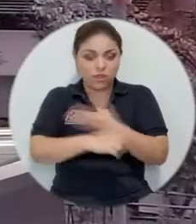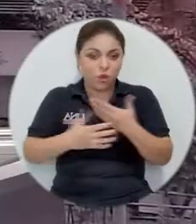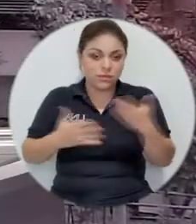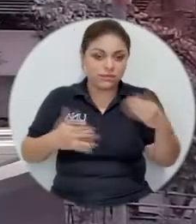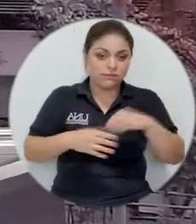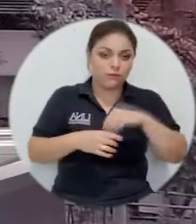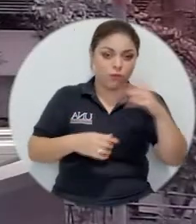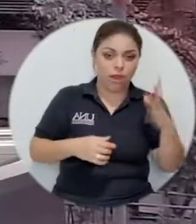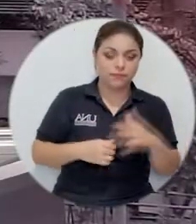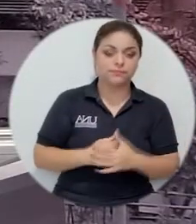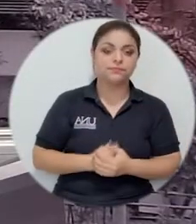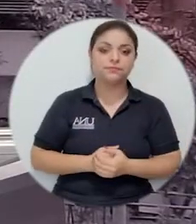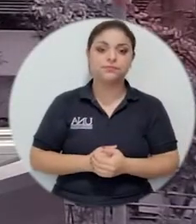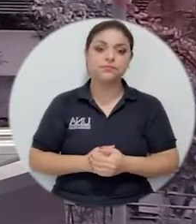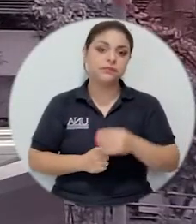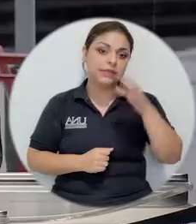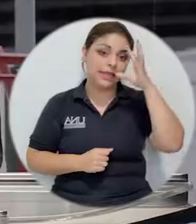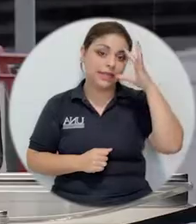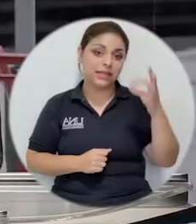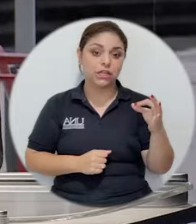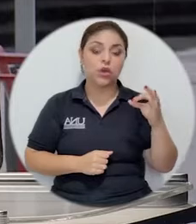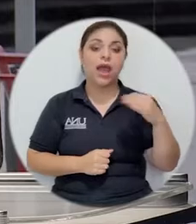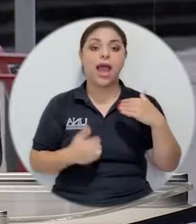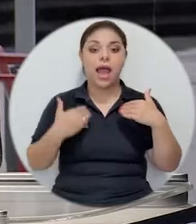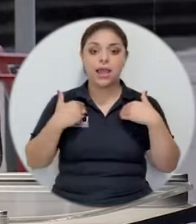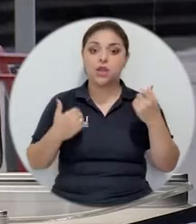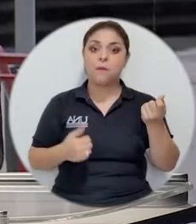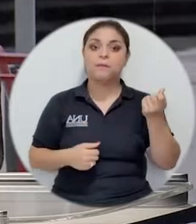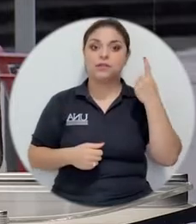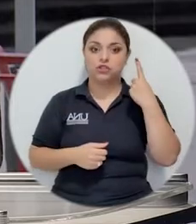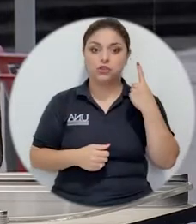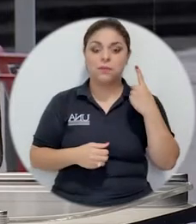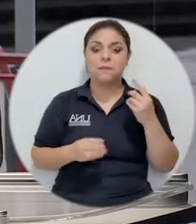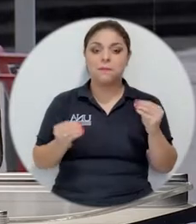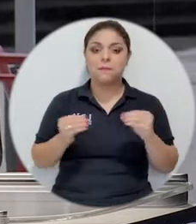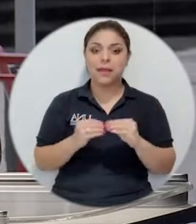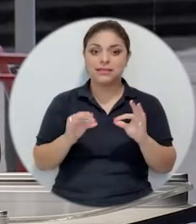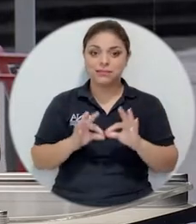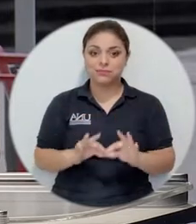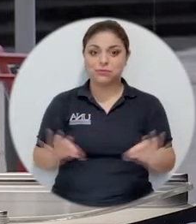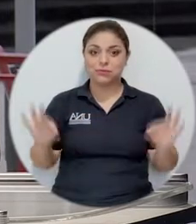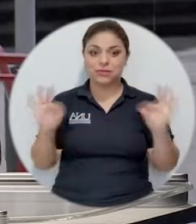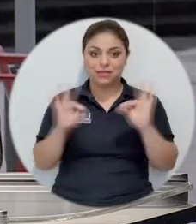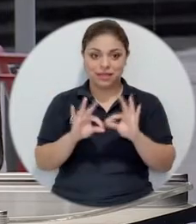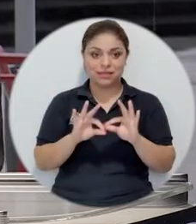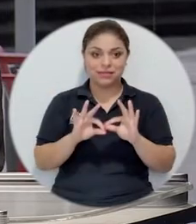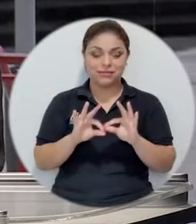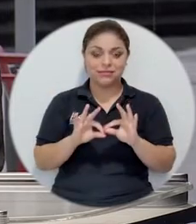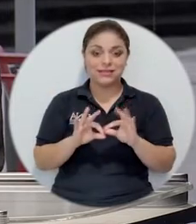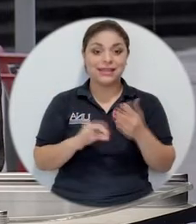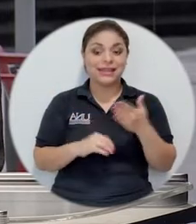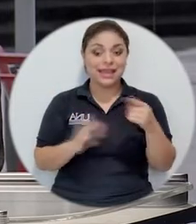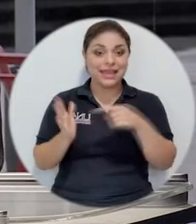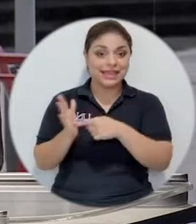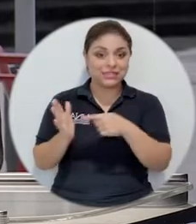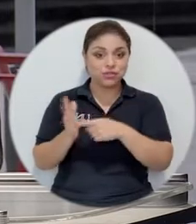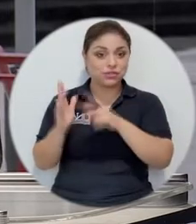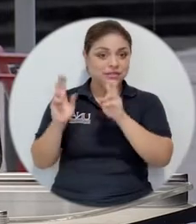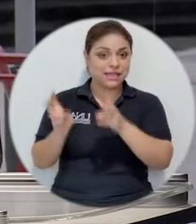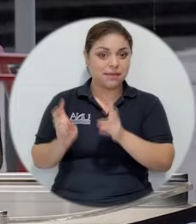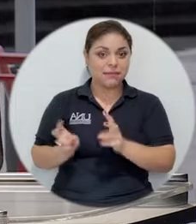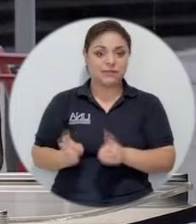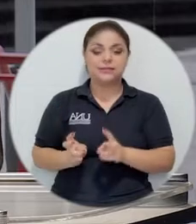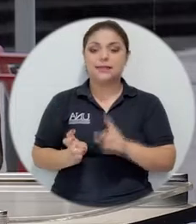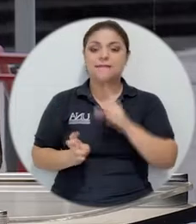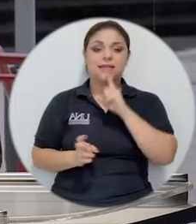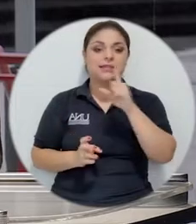quedaron por fuera? Creo que hay una comprensión cada vez más importante de que estos temas